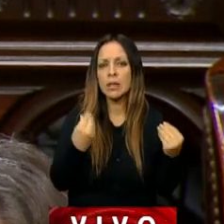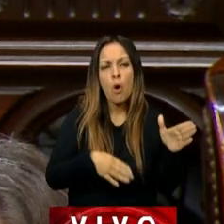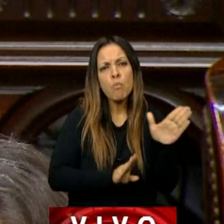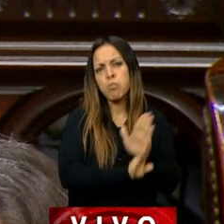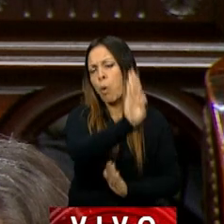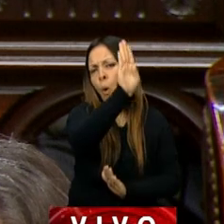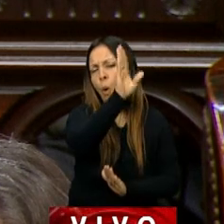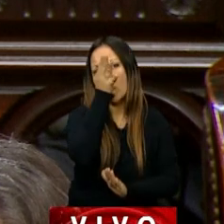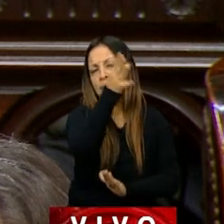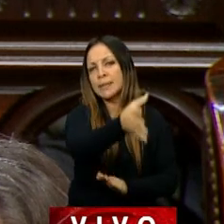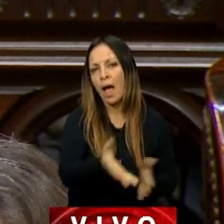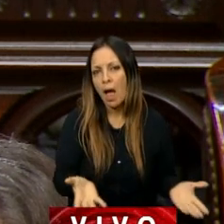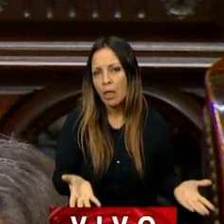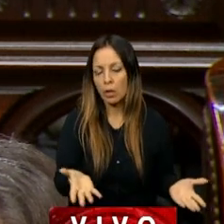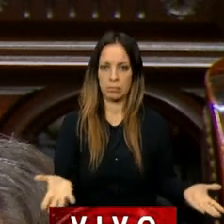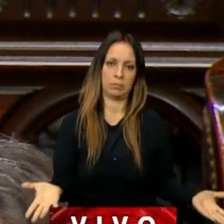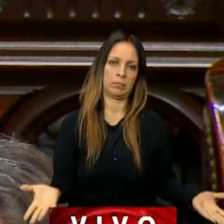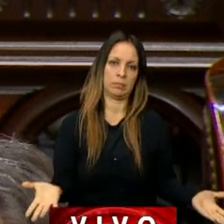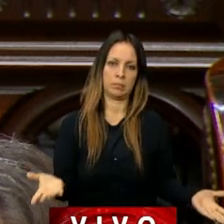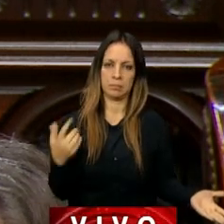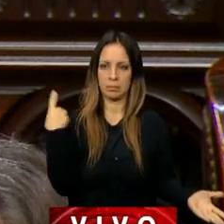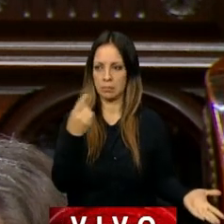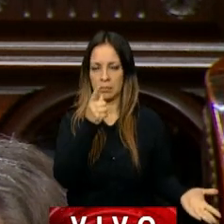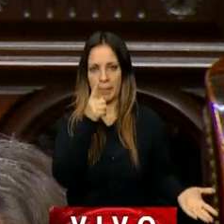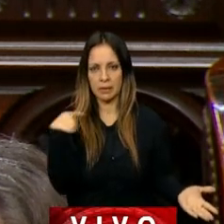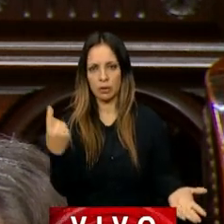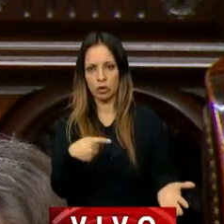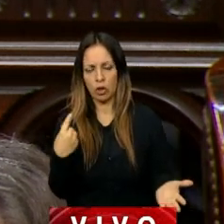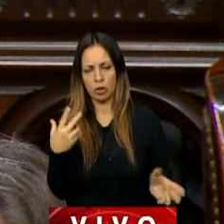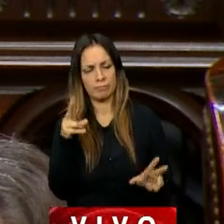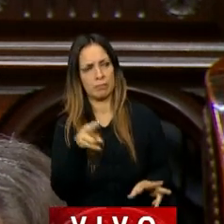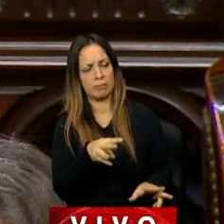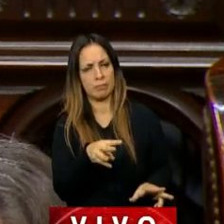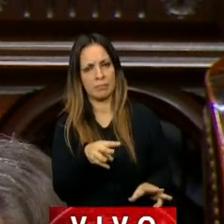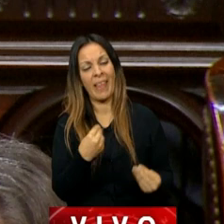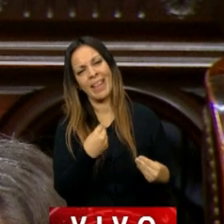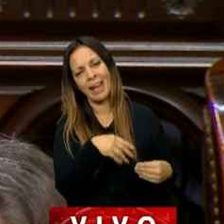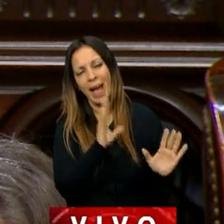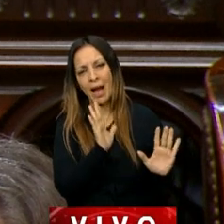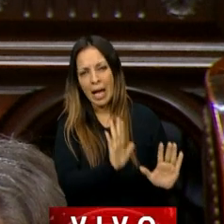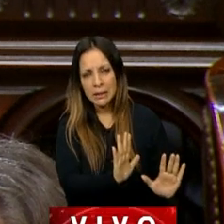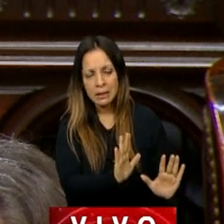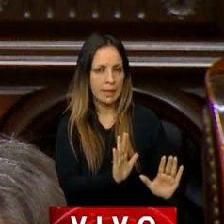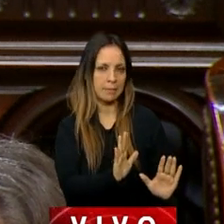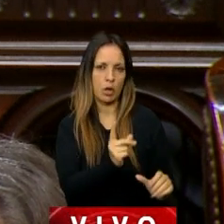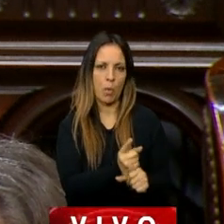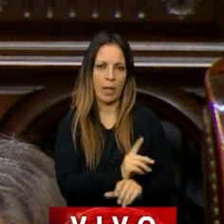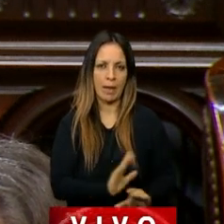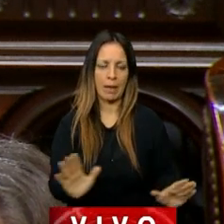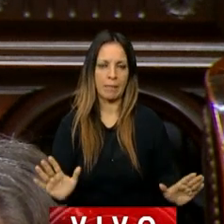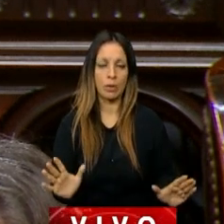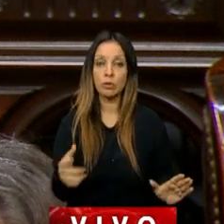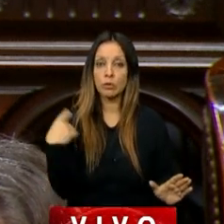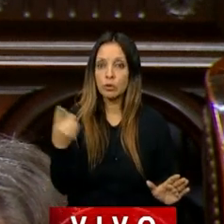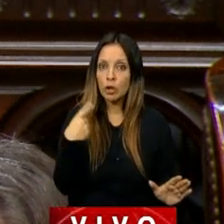mucho. Me parece que los miembros de esta honorable Cámara no podemos mirar para otro lado, no podemos realmente